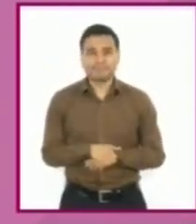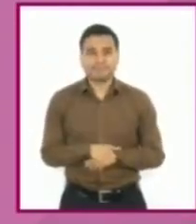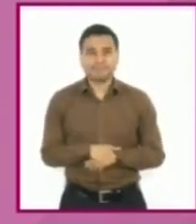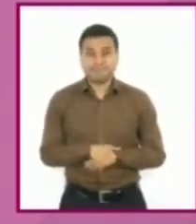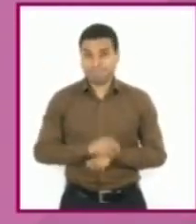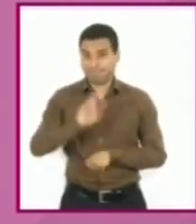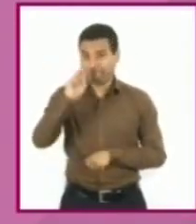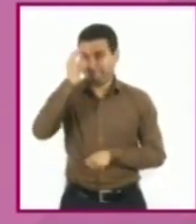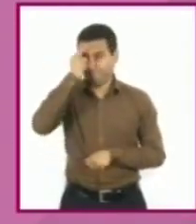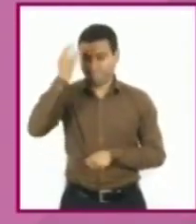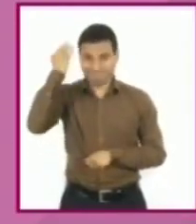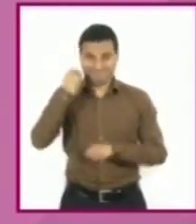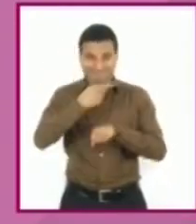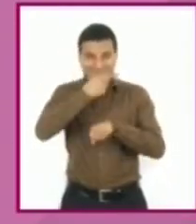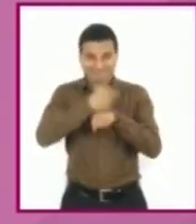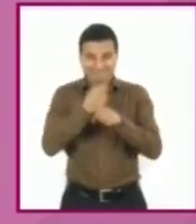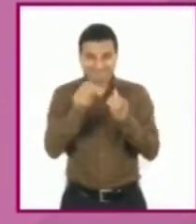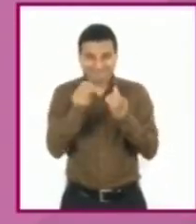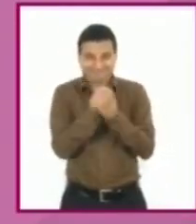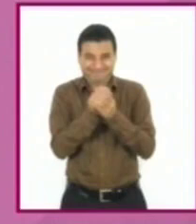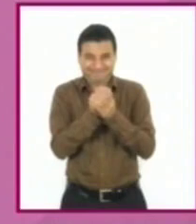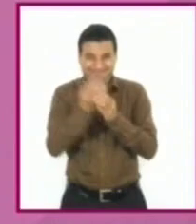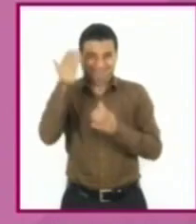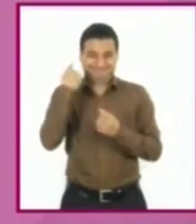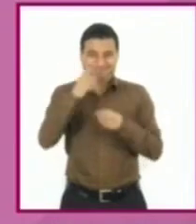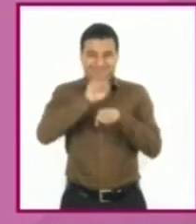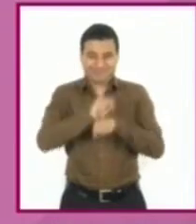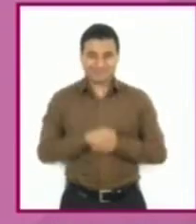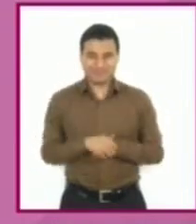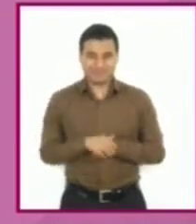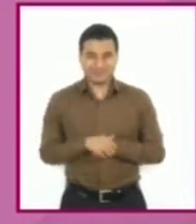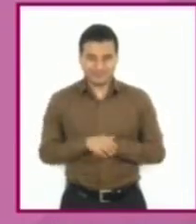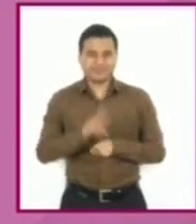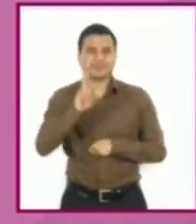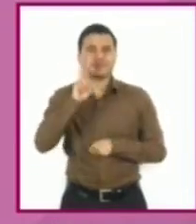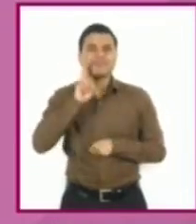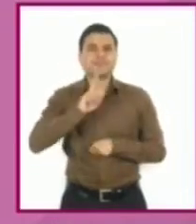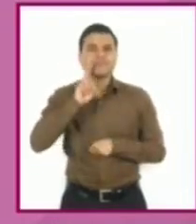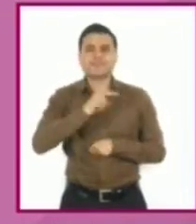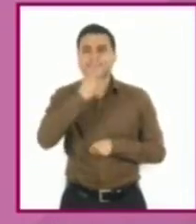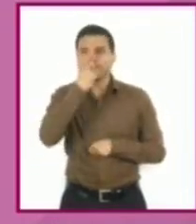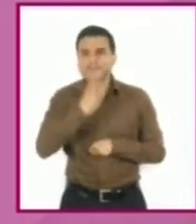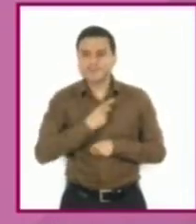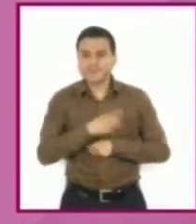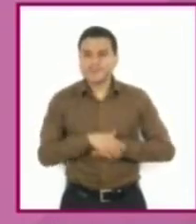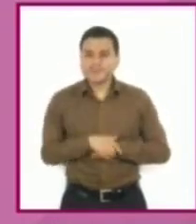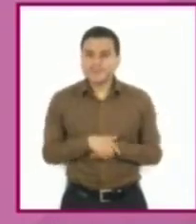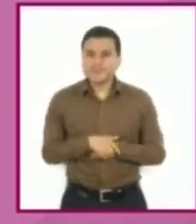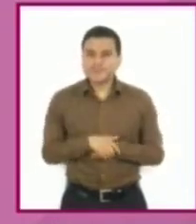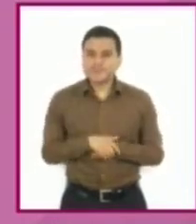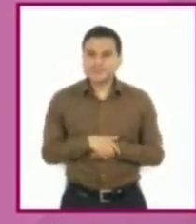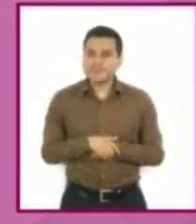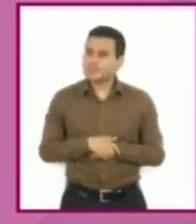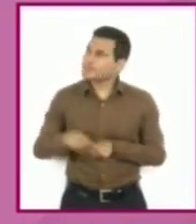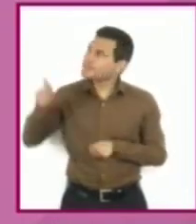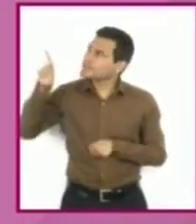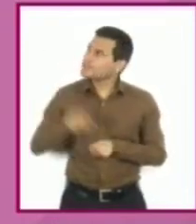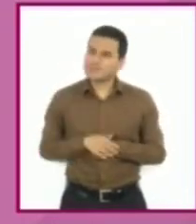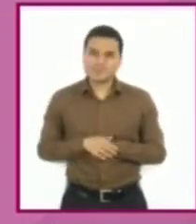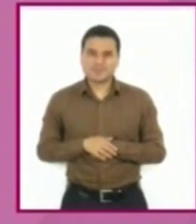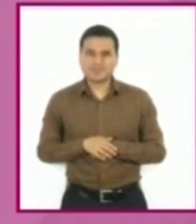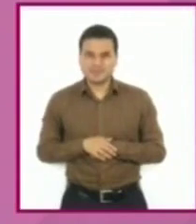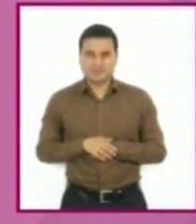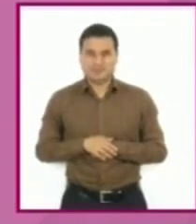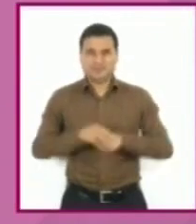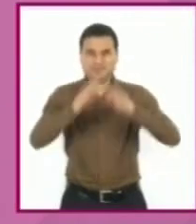Recordemos lo visto en la primera lección de la semana pasada y ayúdame a identificar quiénes formaban parte de cada uno de los